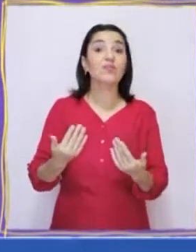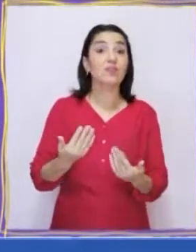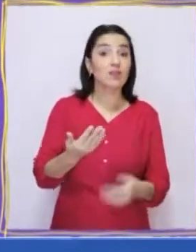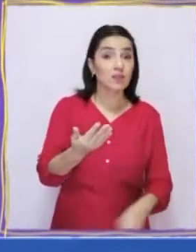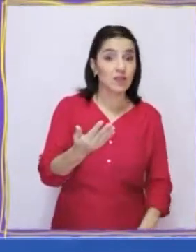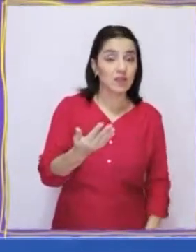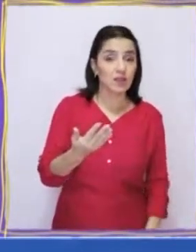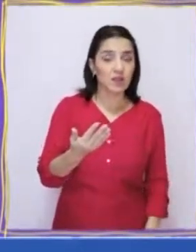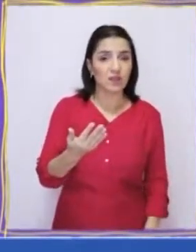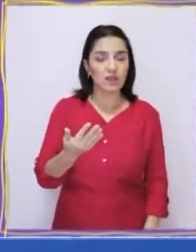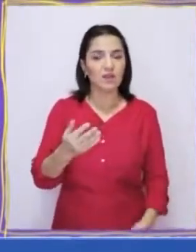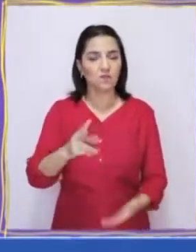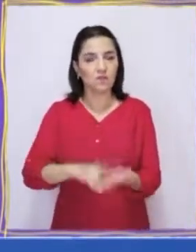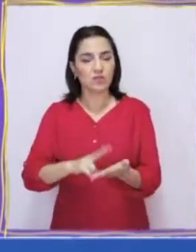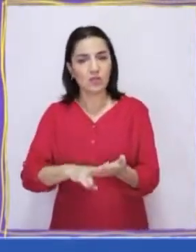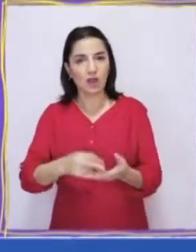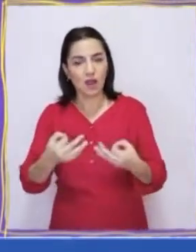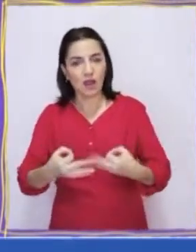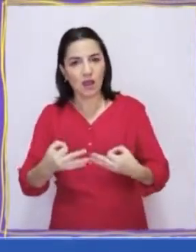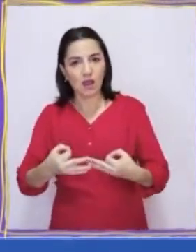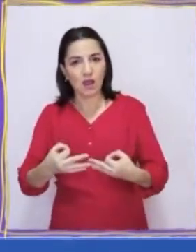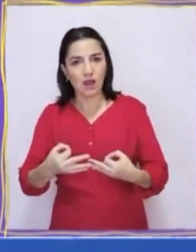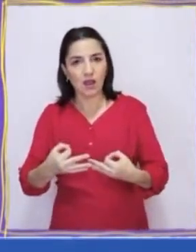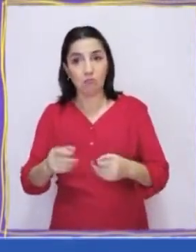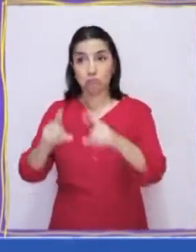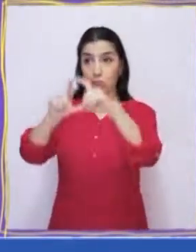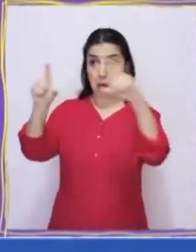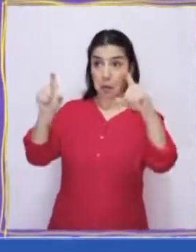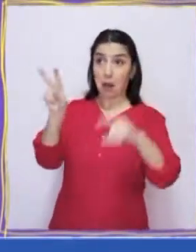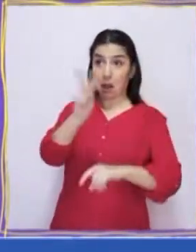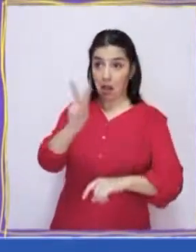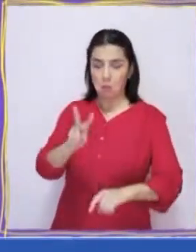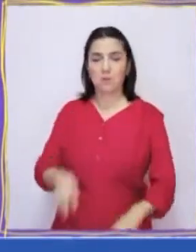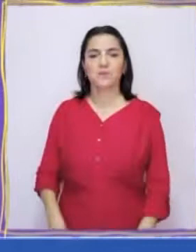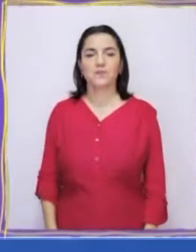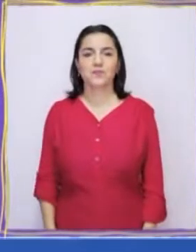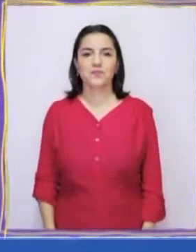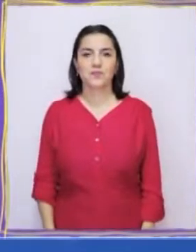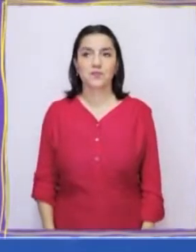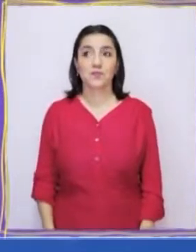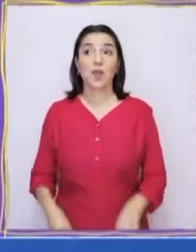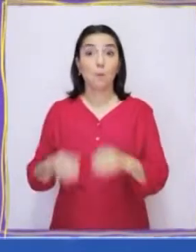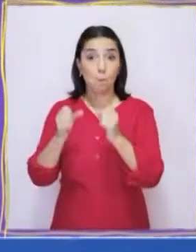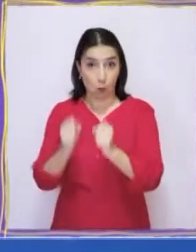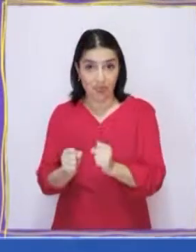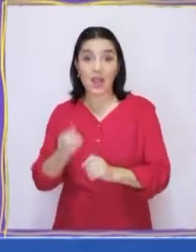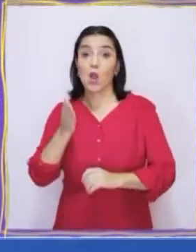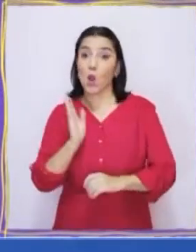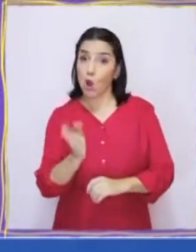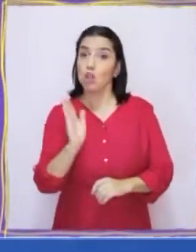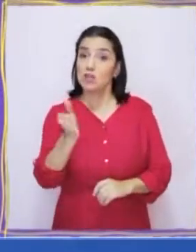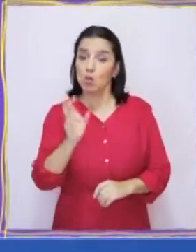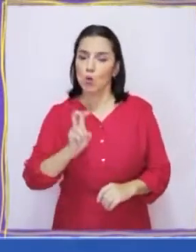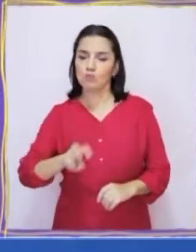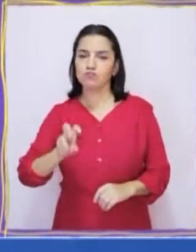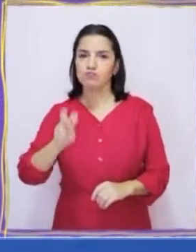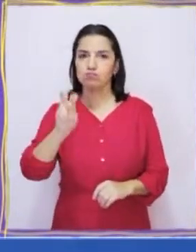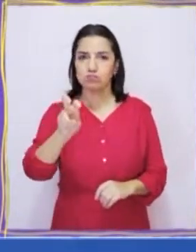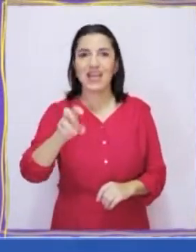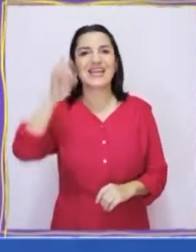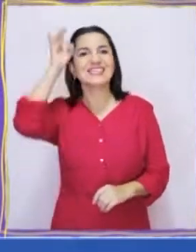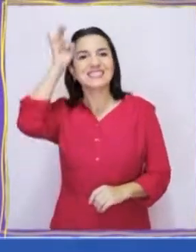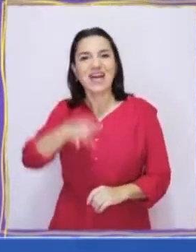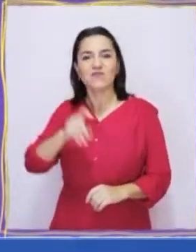¿Cómo? Tienen toda la razón, hay un cartel, leamos. Dice: para poder seguir,